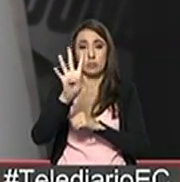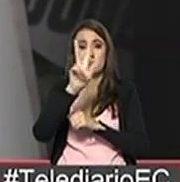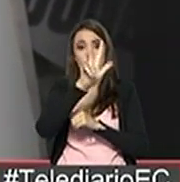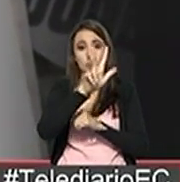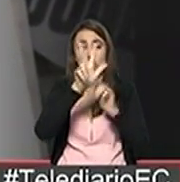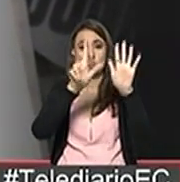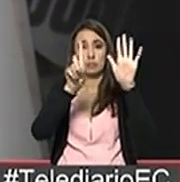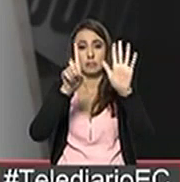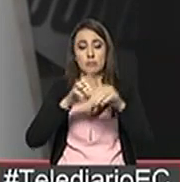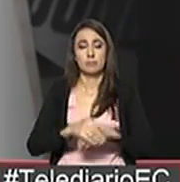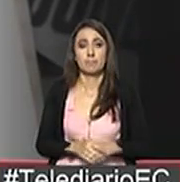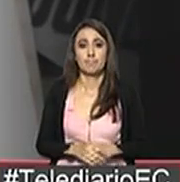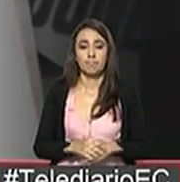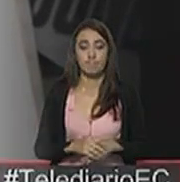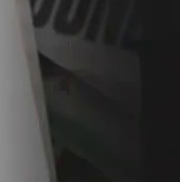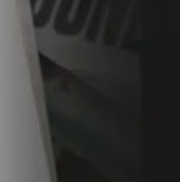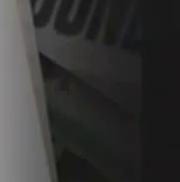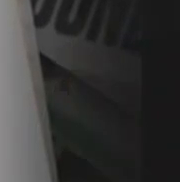1-800-33-54-86.